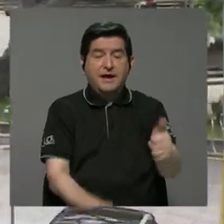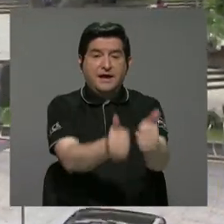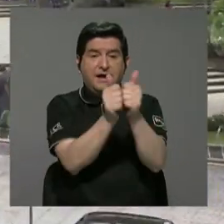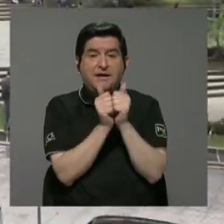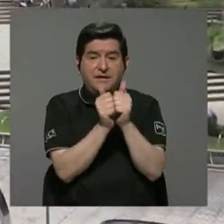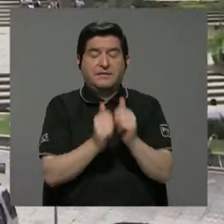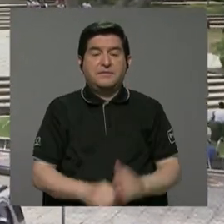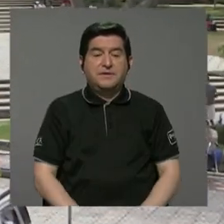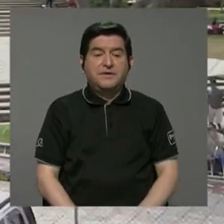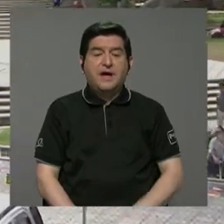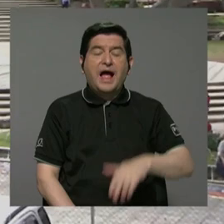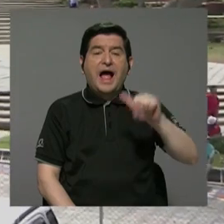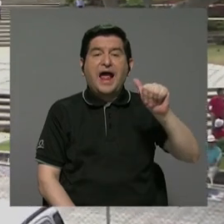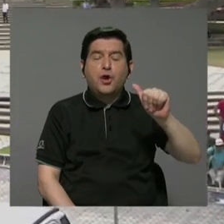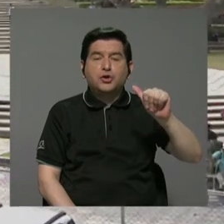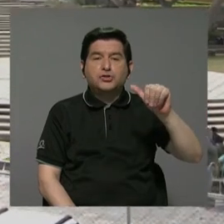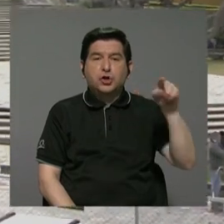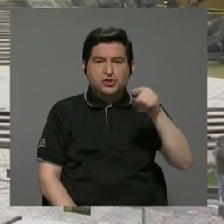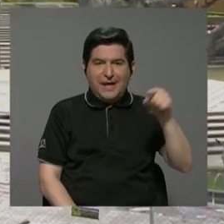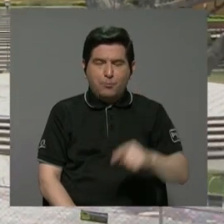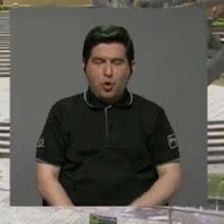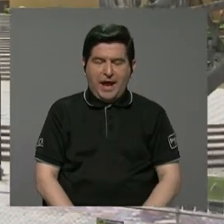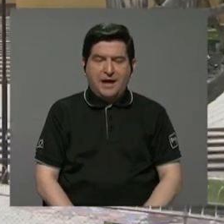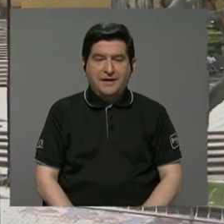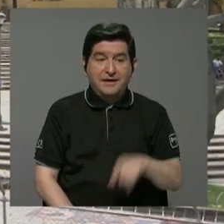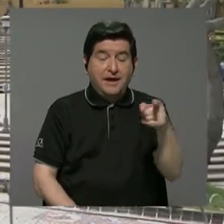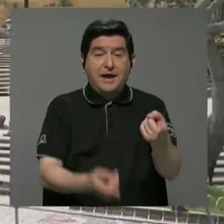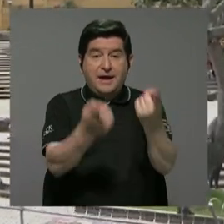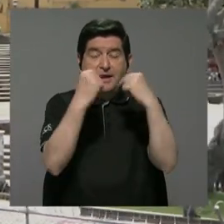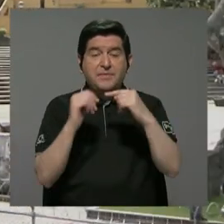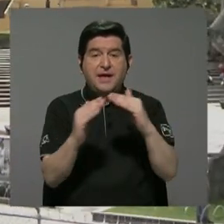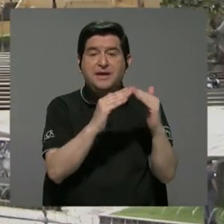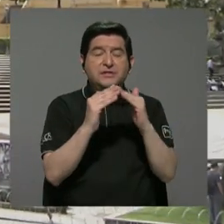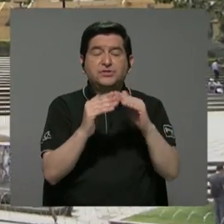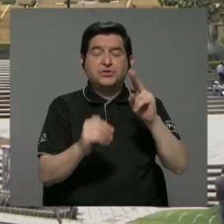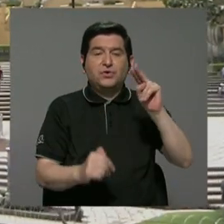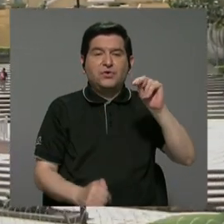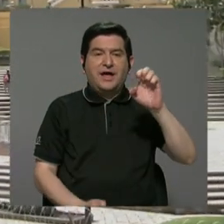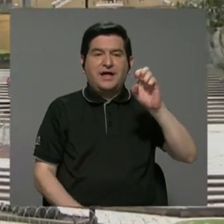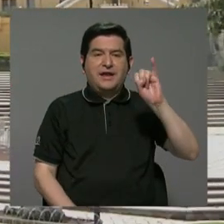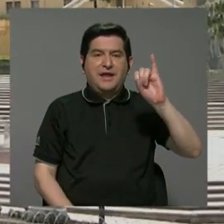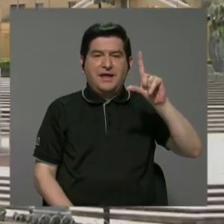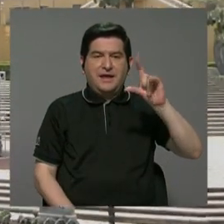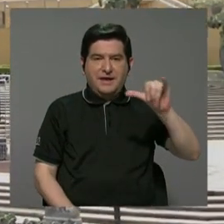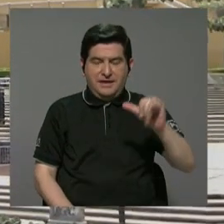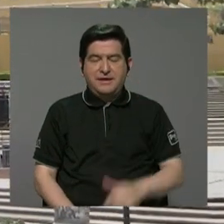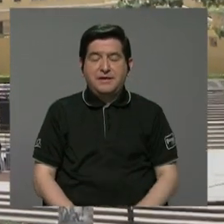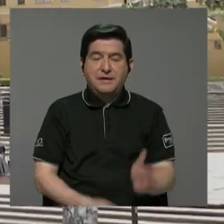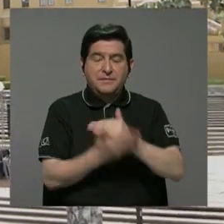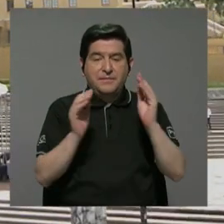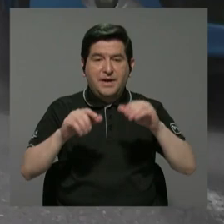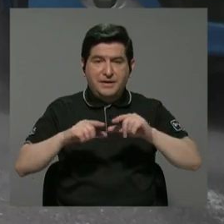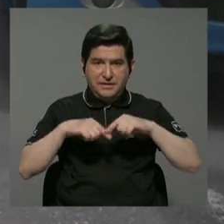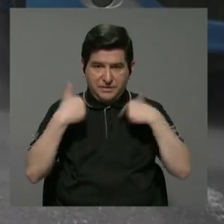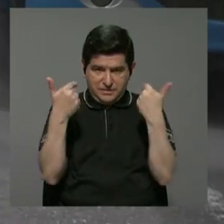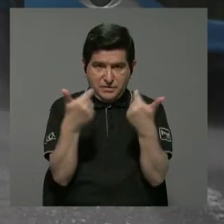nosotros don Alonso Zamora. Don Alonso Zamora viene de Ciudad Neily y es parte del